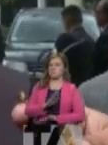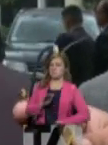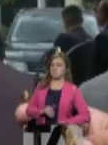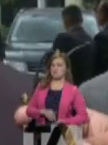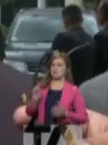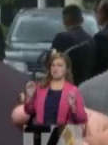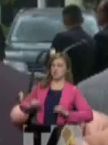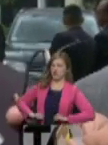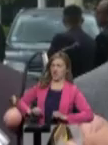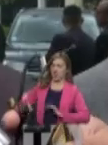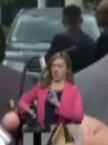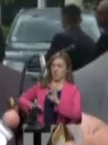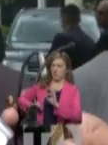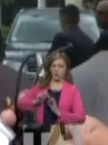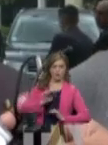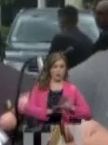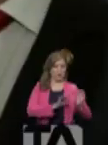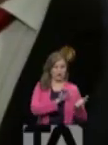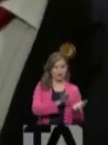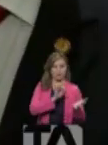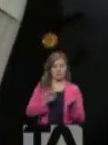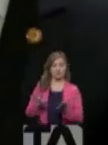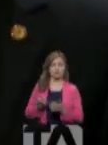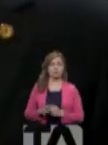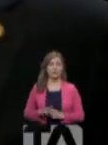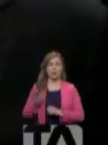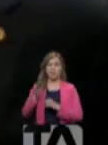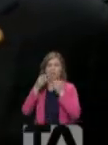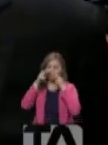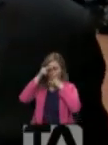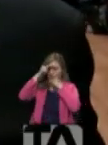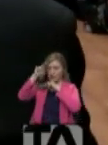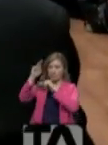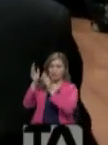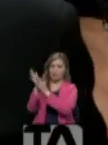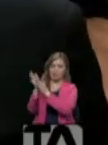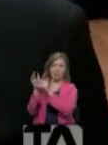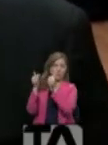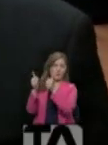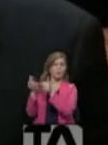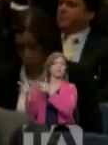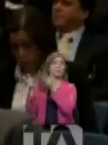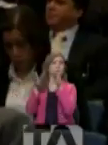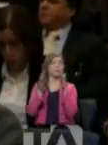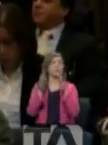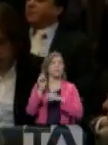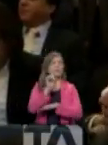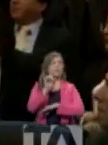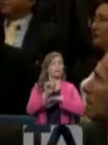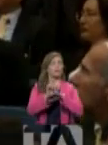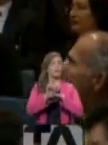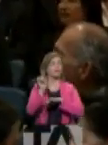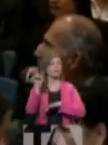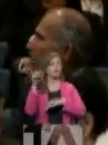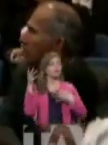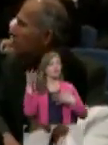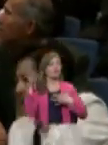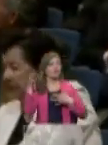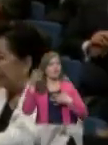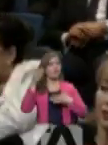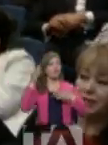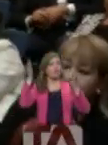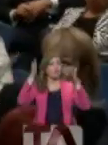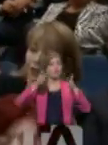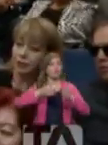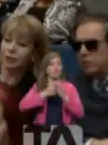César Trujillo. Ese es su gran mérito. El historiador y académico Enrique Ayala Mora lo recordó como político,